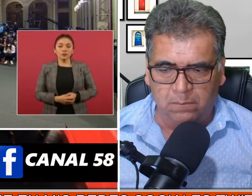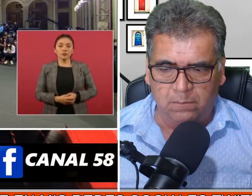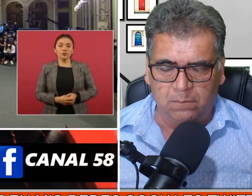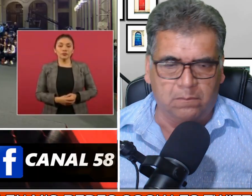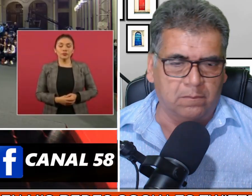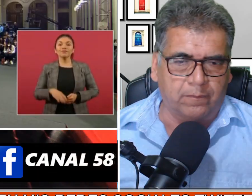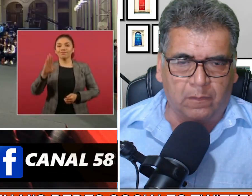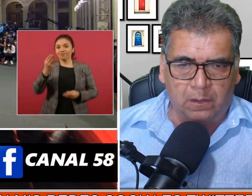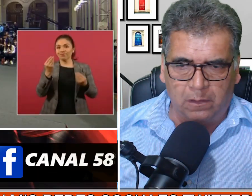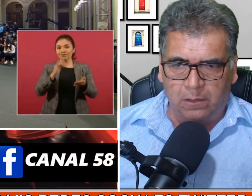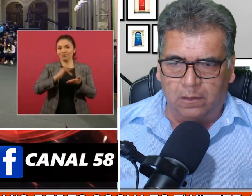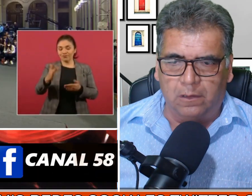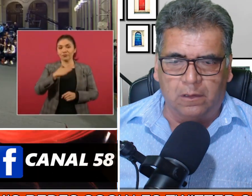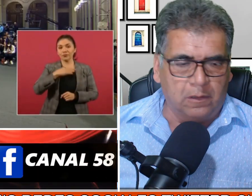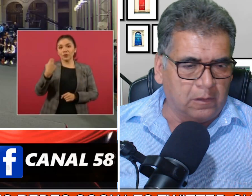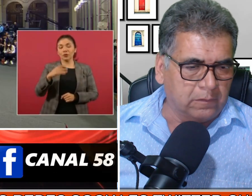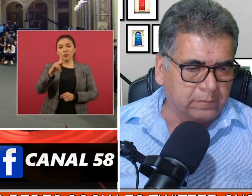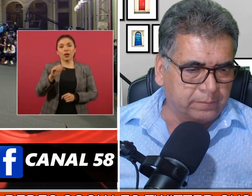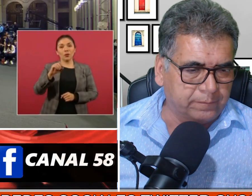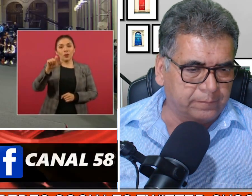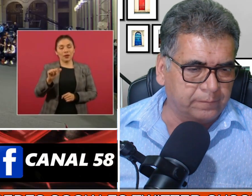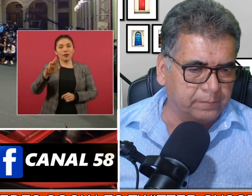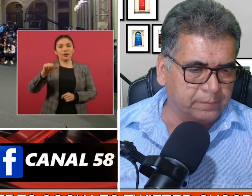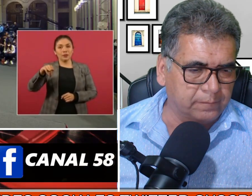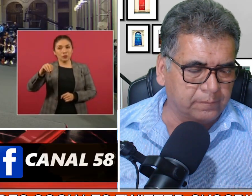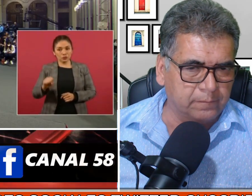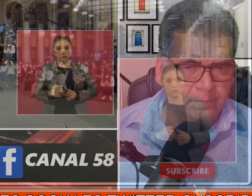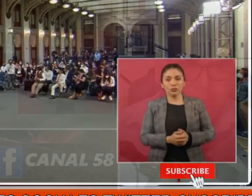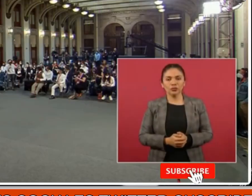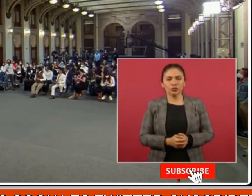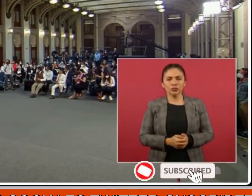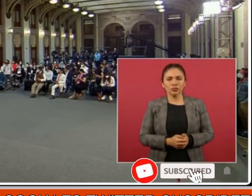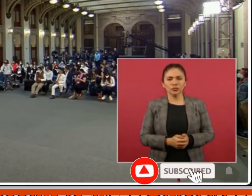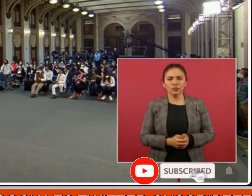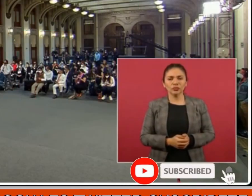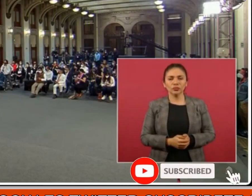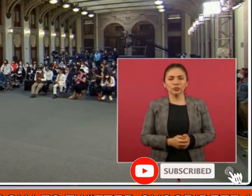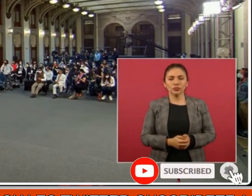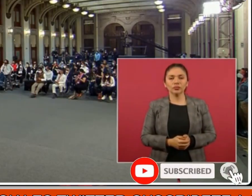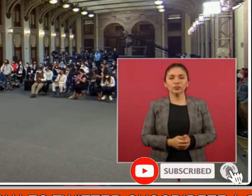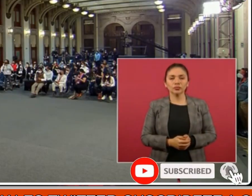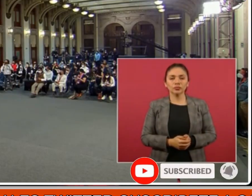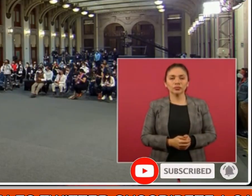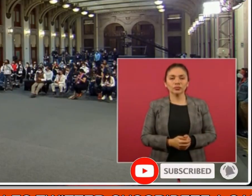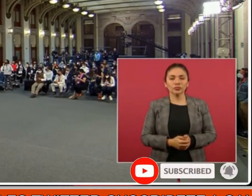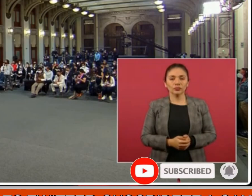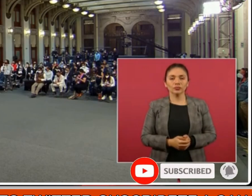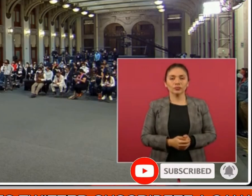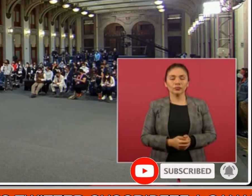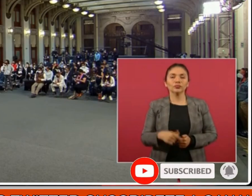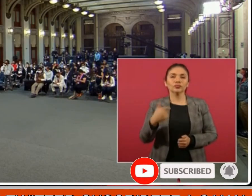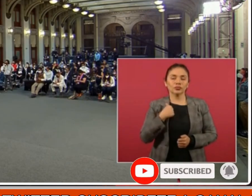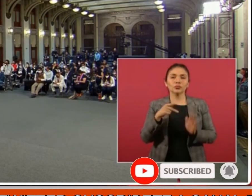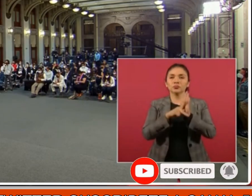Muchas gracias, señor presidente. Me llamo Paula Ramos, soy de Vice News,